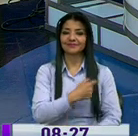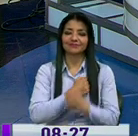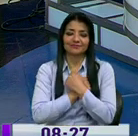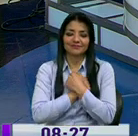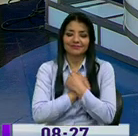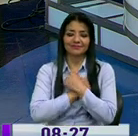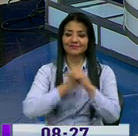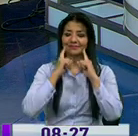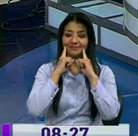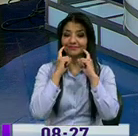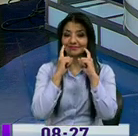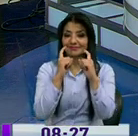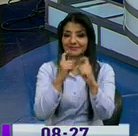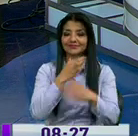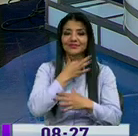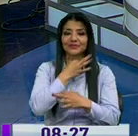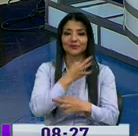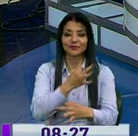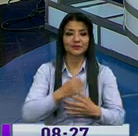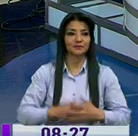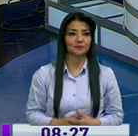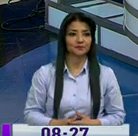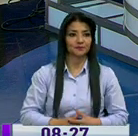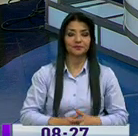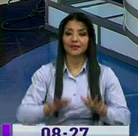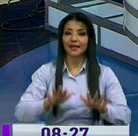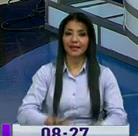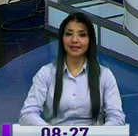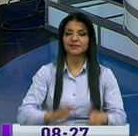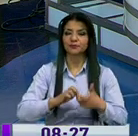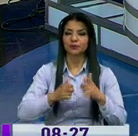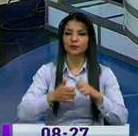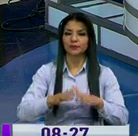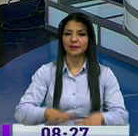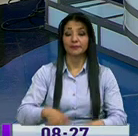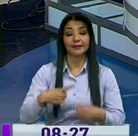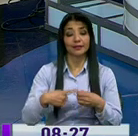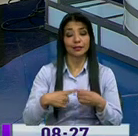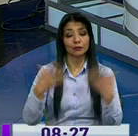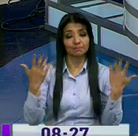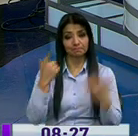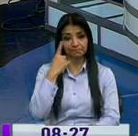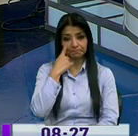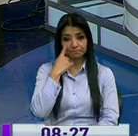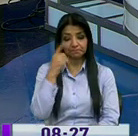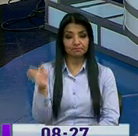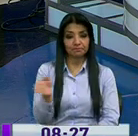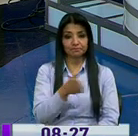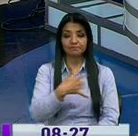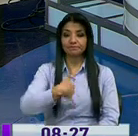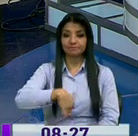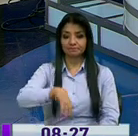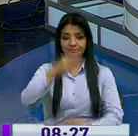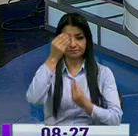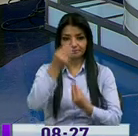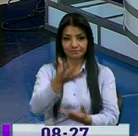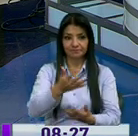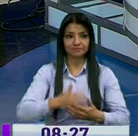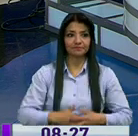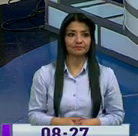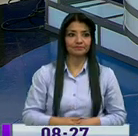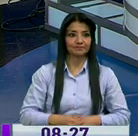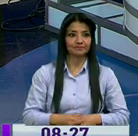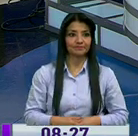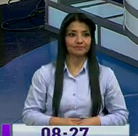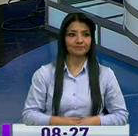Ahí estamos. No le dije. Ahí estamos. Bueno, esos son los males de la ciudad. Bueno, vamos a seguir con más información. Por favor. Entonces.